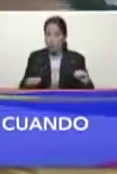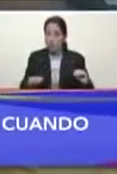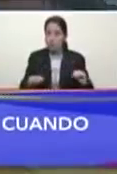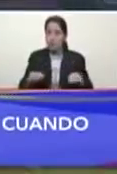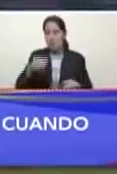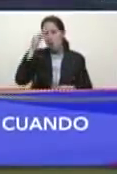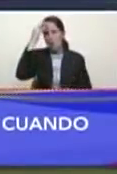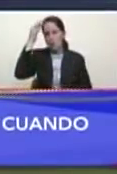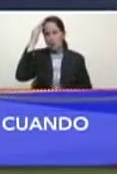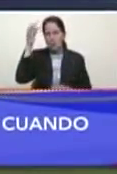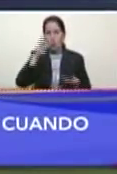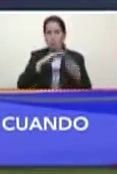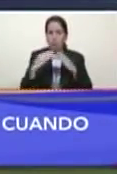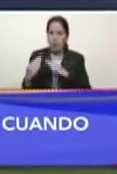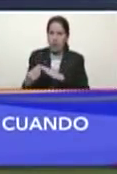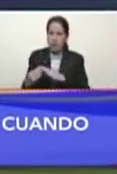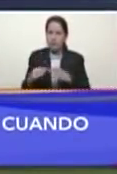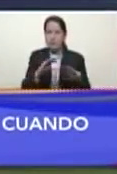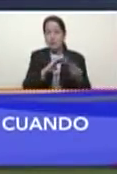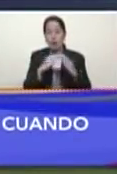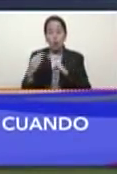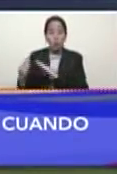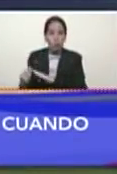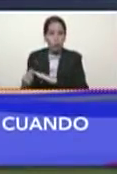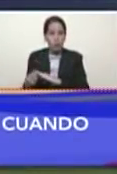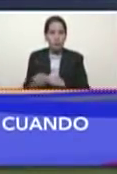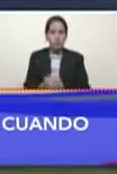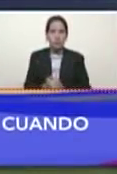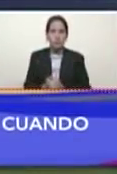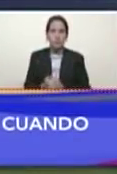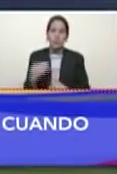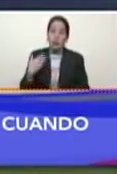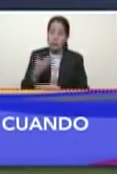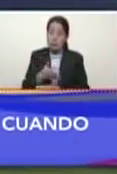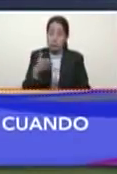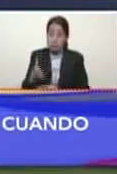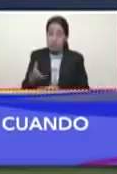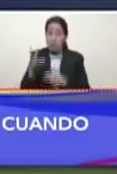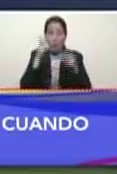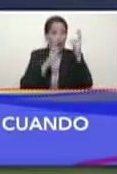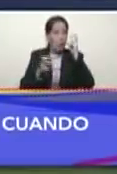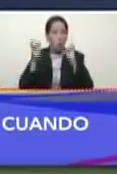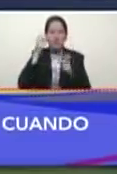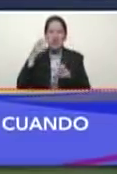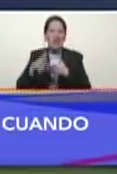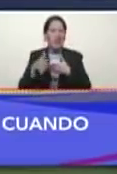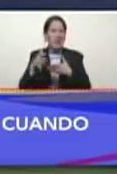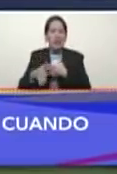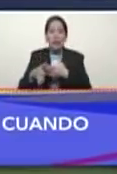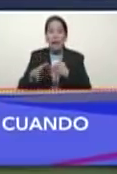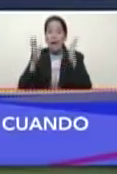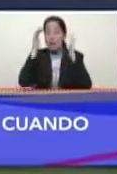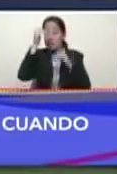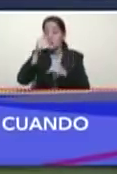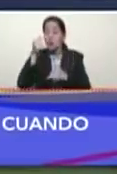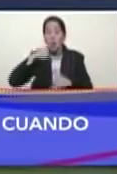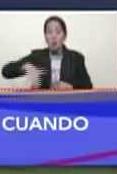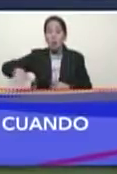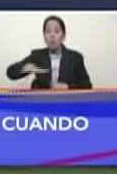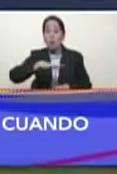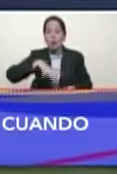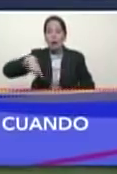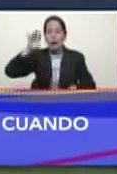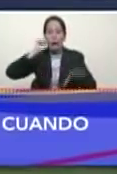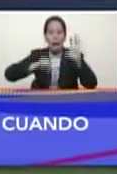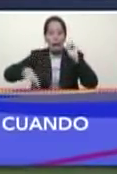consejos comunales, las comunas. Vamos a escuchar al pueblo, a atender al pueblo, a entender